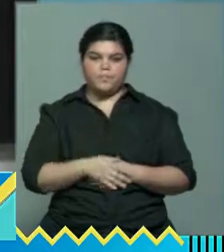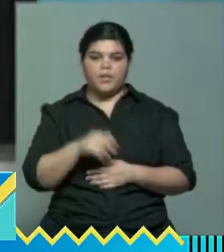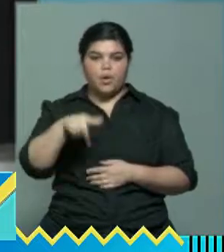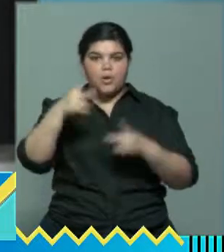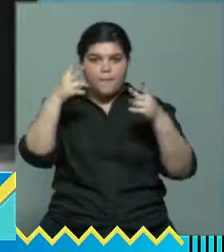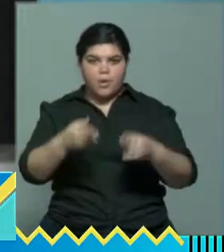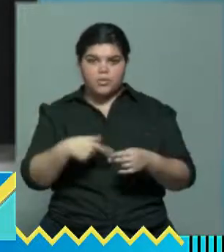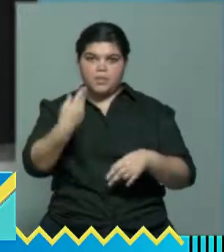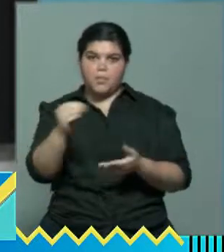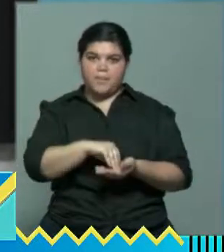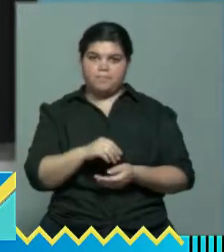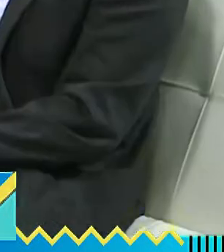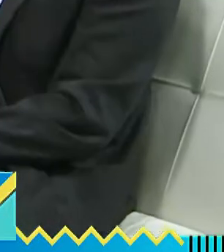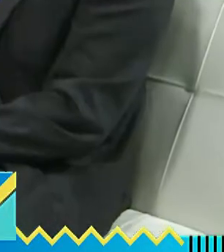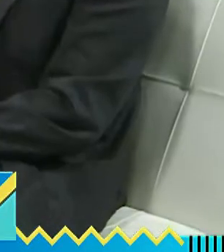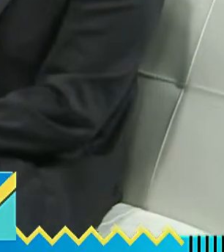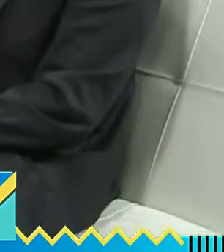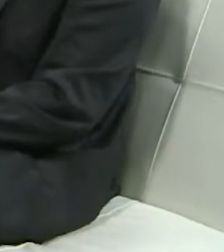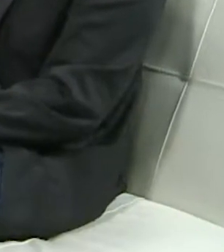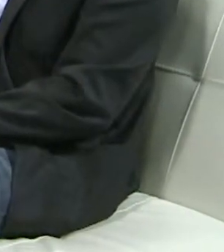una pausa y enseguida volvemos.